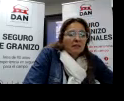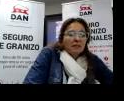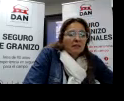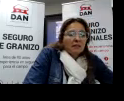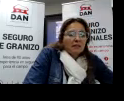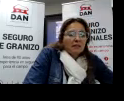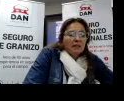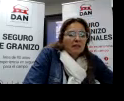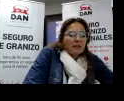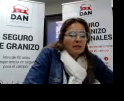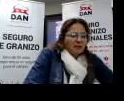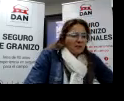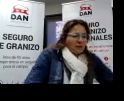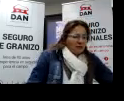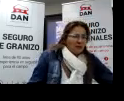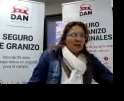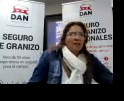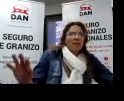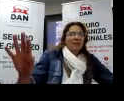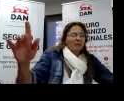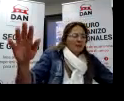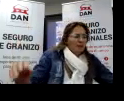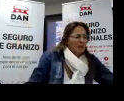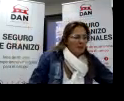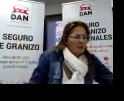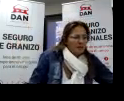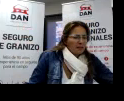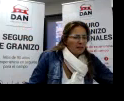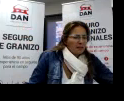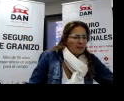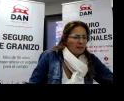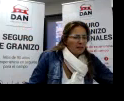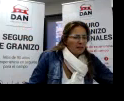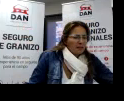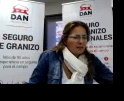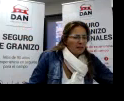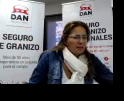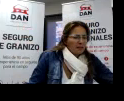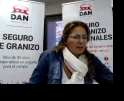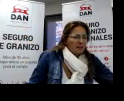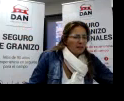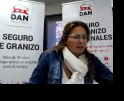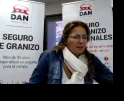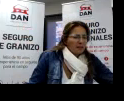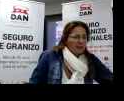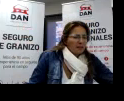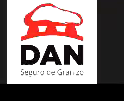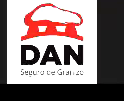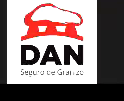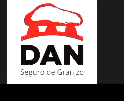Eso, hay una situación bastante particular que se está dando justamente en la zona de Tres Arroyos,